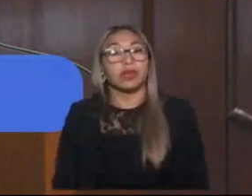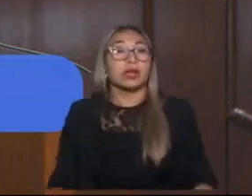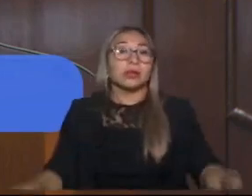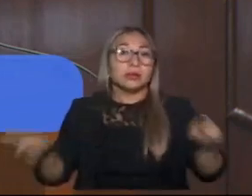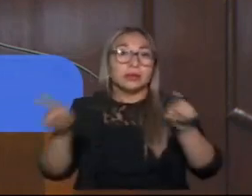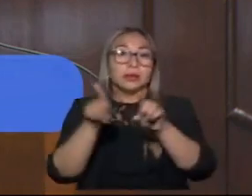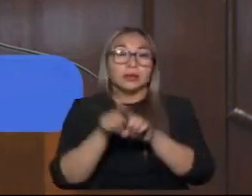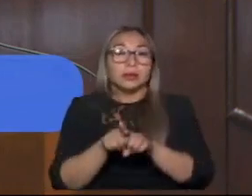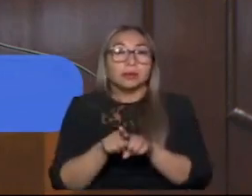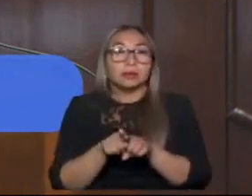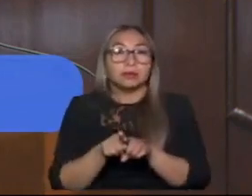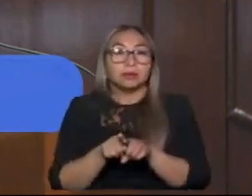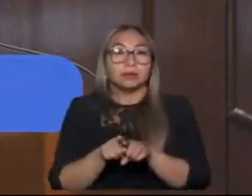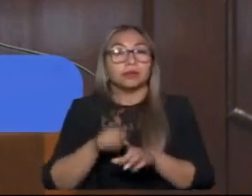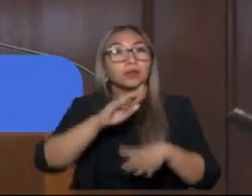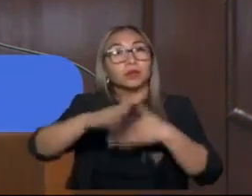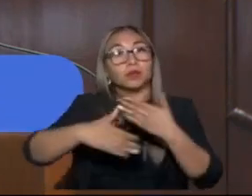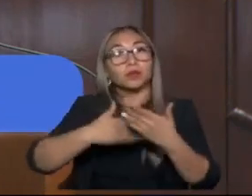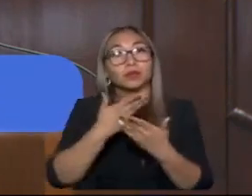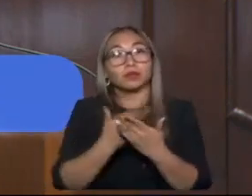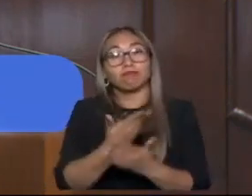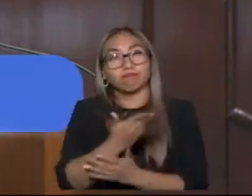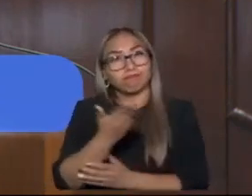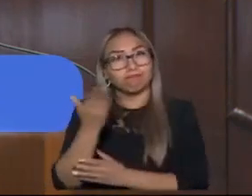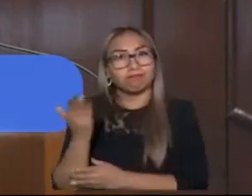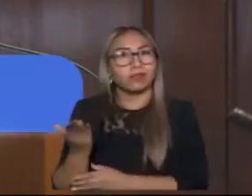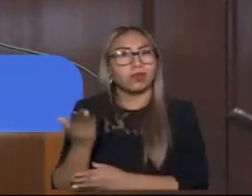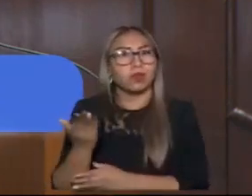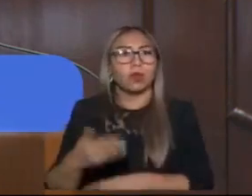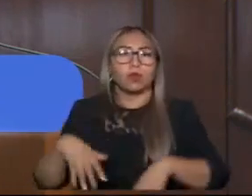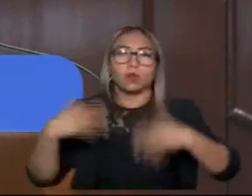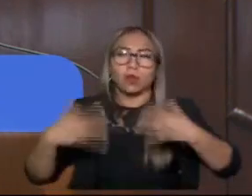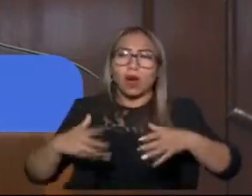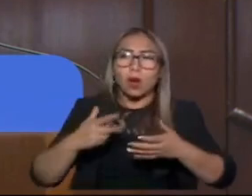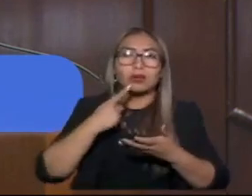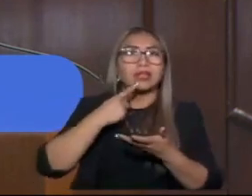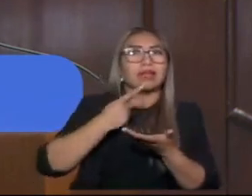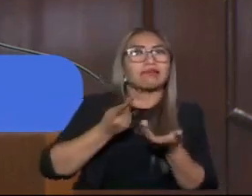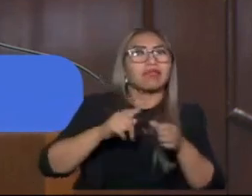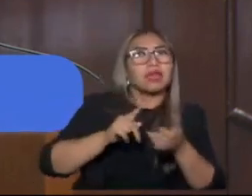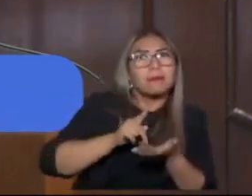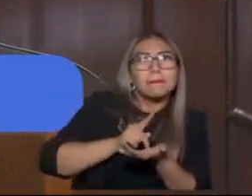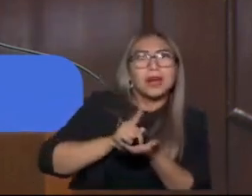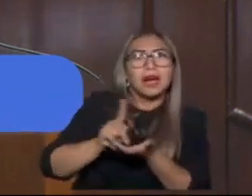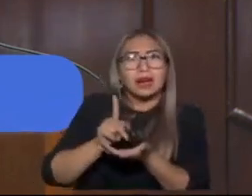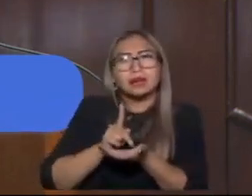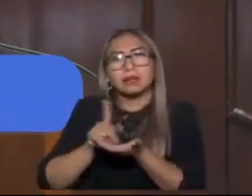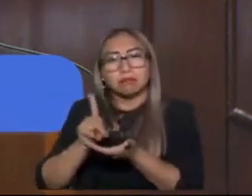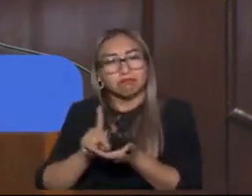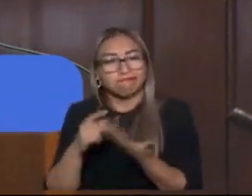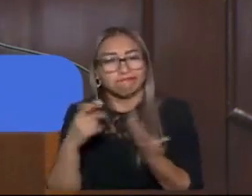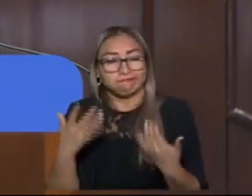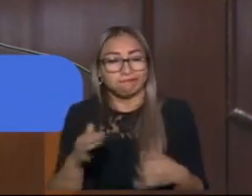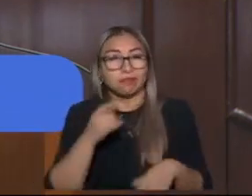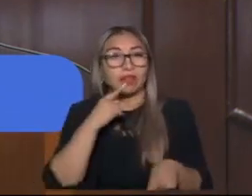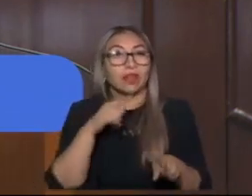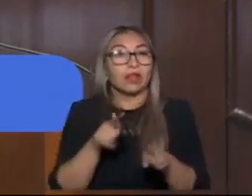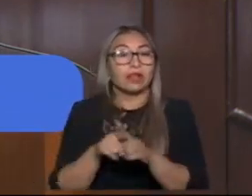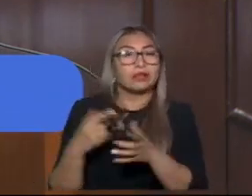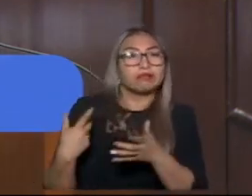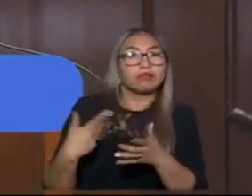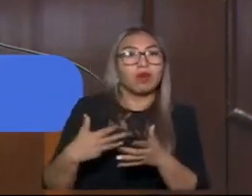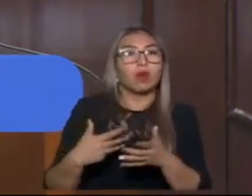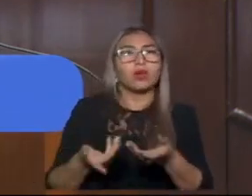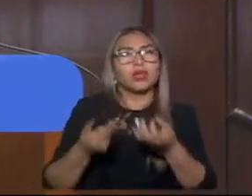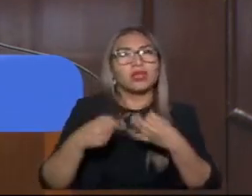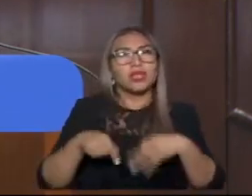Además, todo esto ocasionó gastos en inversiones extraordinarias que